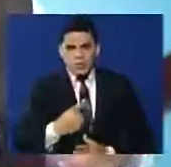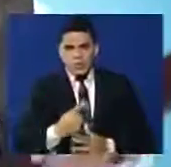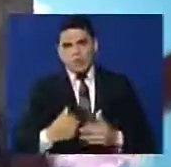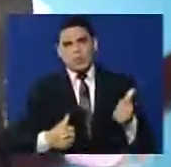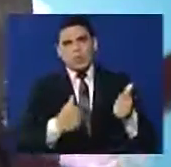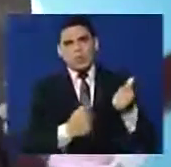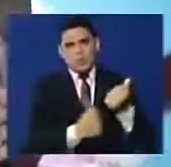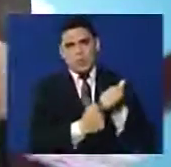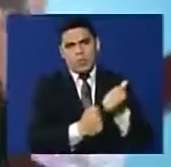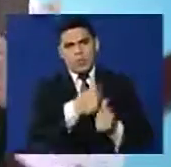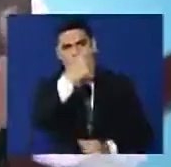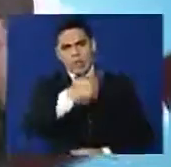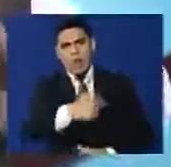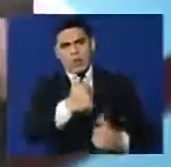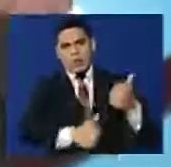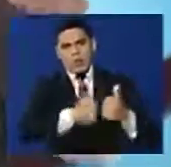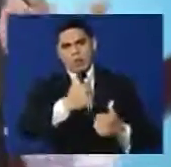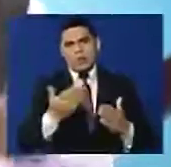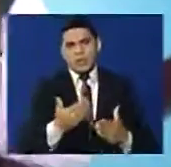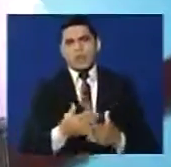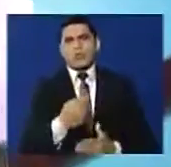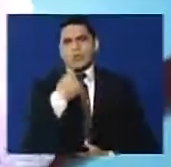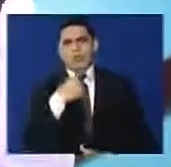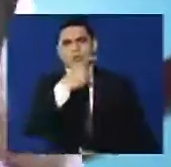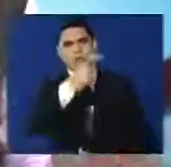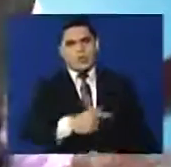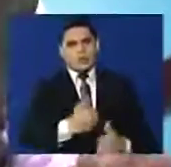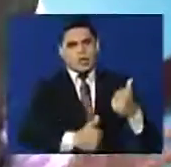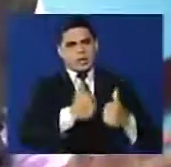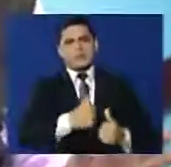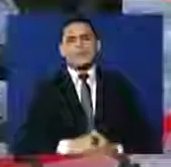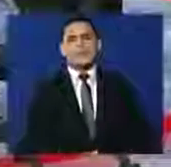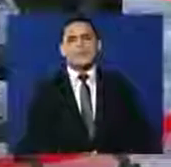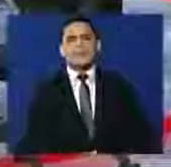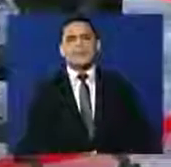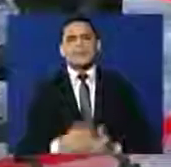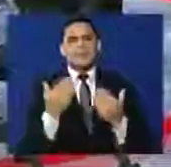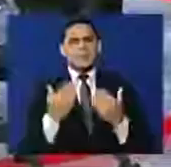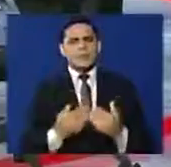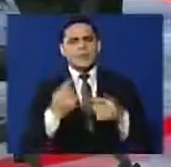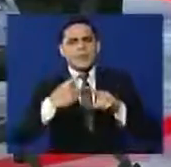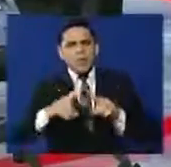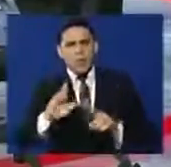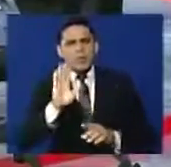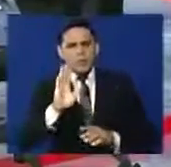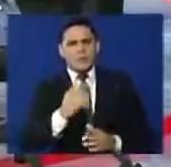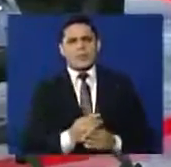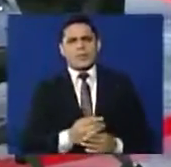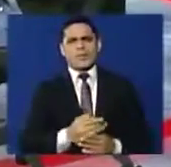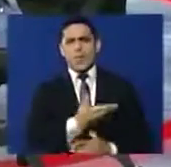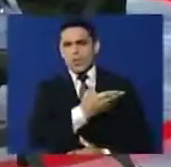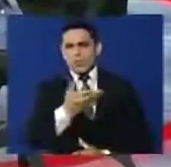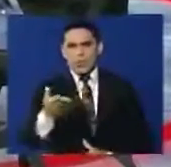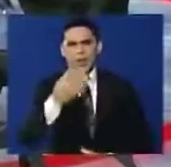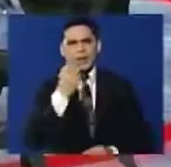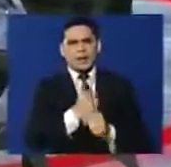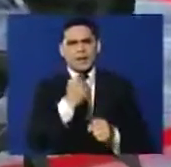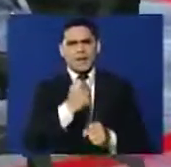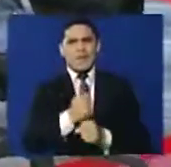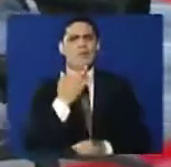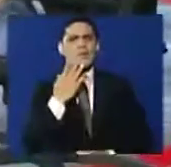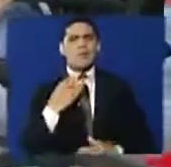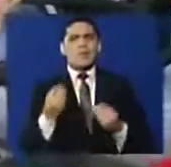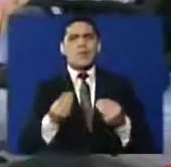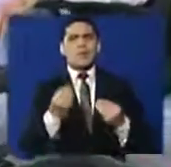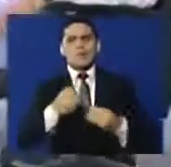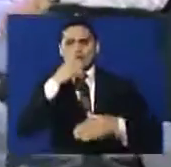con la que manifiestas abiertamente tu apoyo a esa candidatura. Claro, pero hay otra cosa, Rolando, fíjate una cosa, ustedes han trabajado su imagen